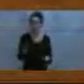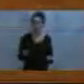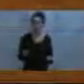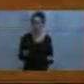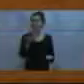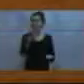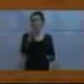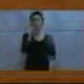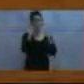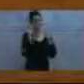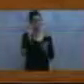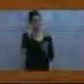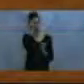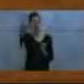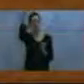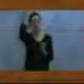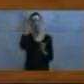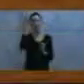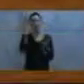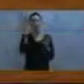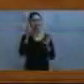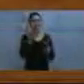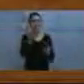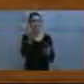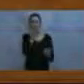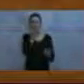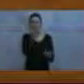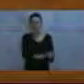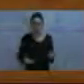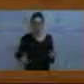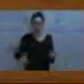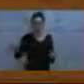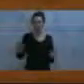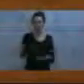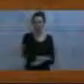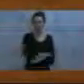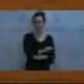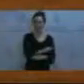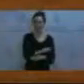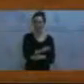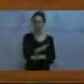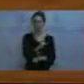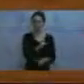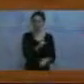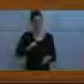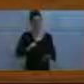si nos vamos a las guarderías o escuelas infantiles que están en el ámbito de